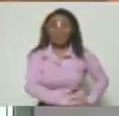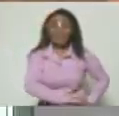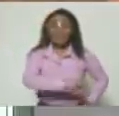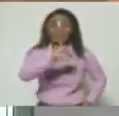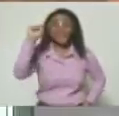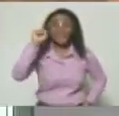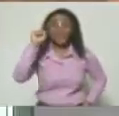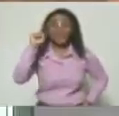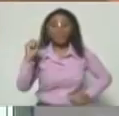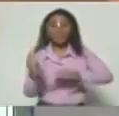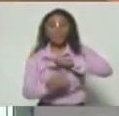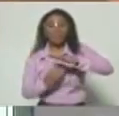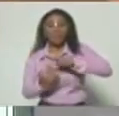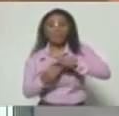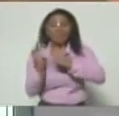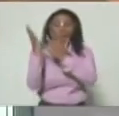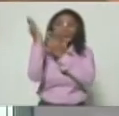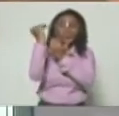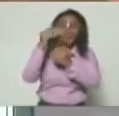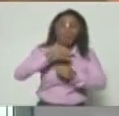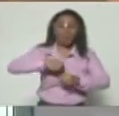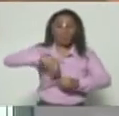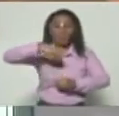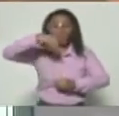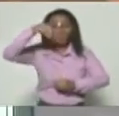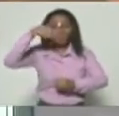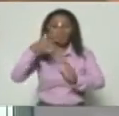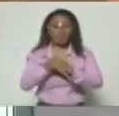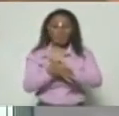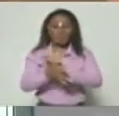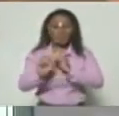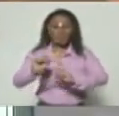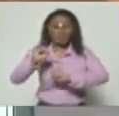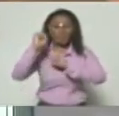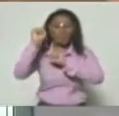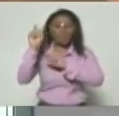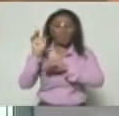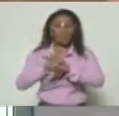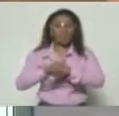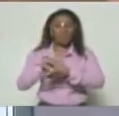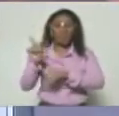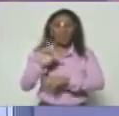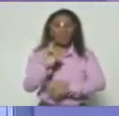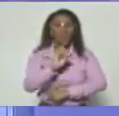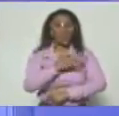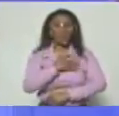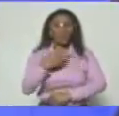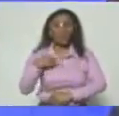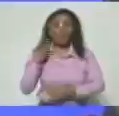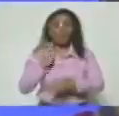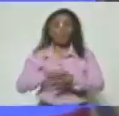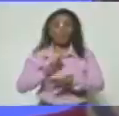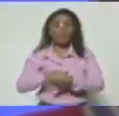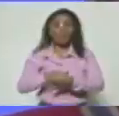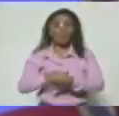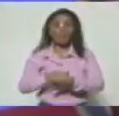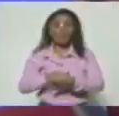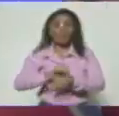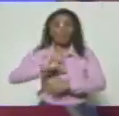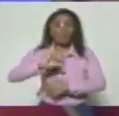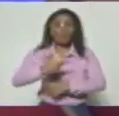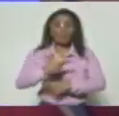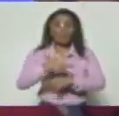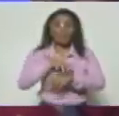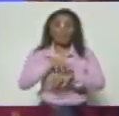basado en el espíritu de este Congreso Anfictiónico, ocurrió lo que él no quería que ocurriera: el